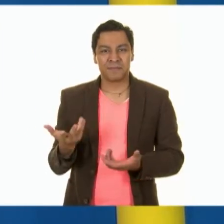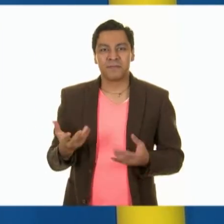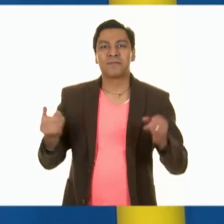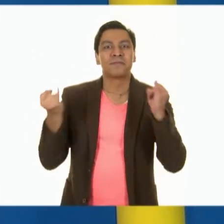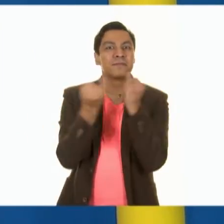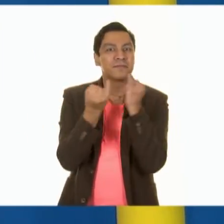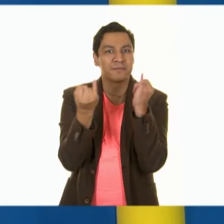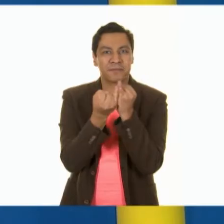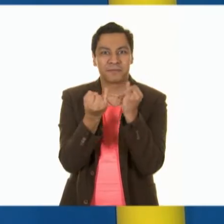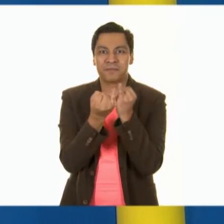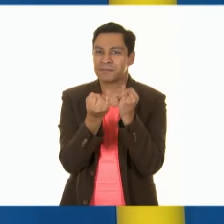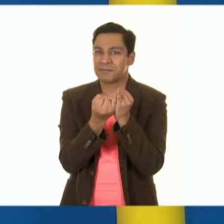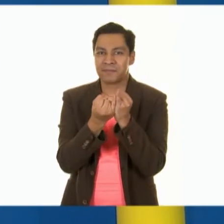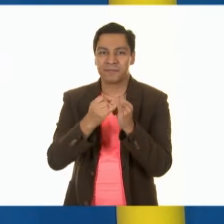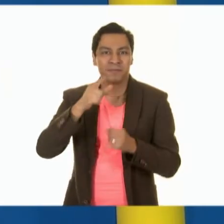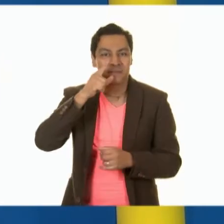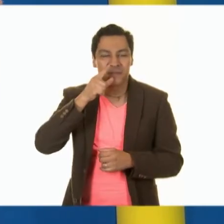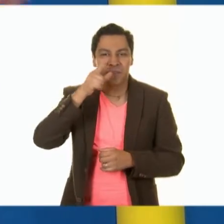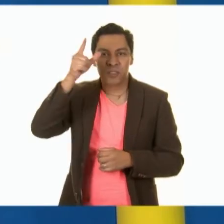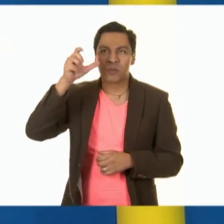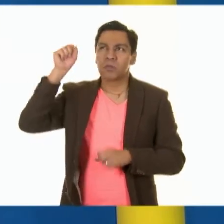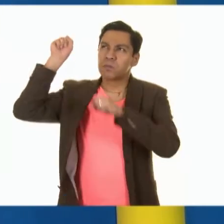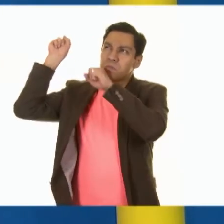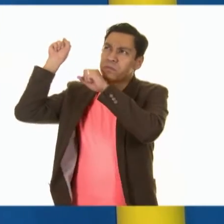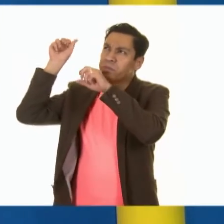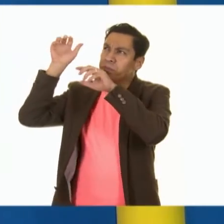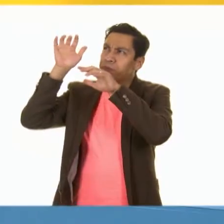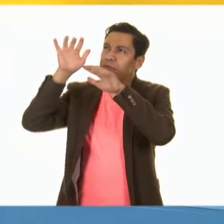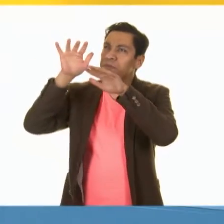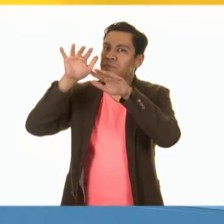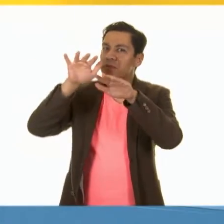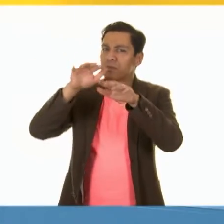estaría indicando presencia de luz y el negro ausencia de luz.